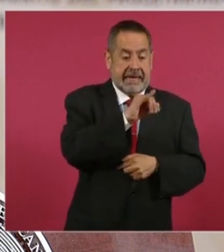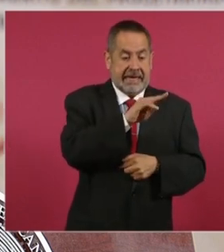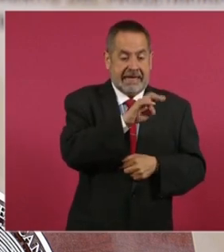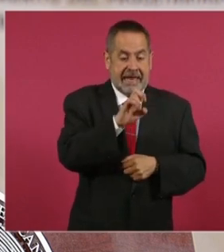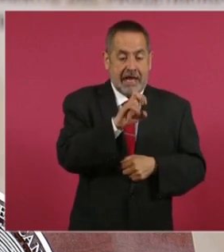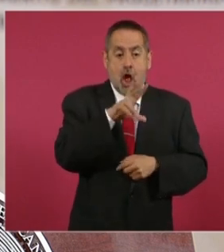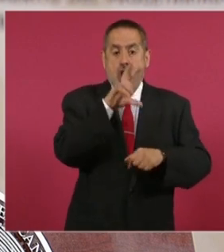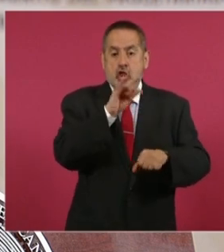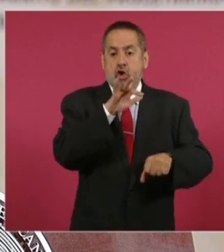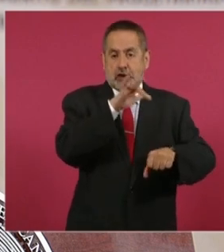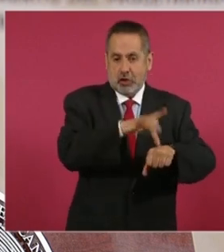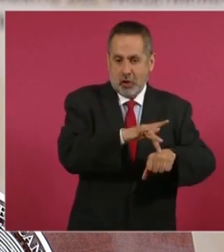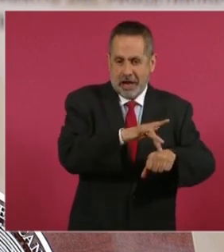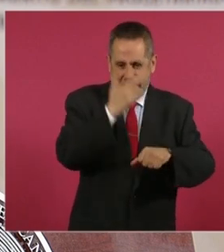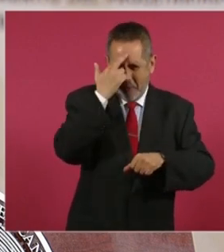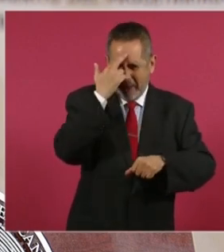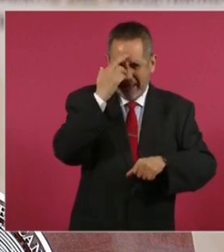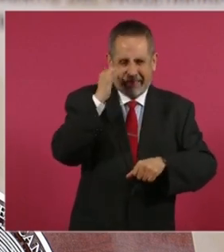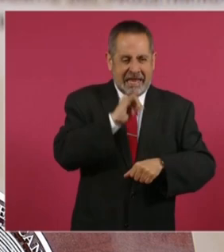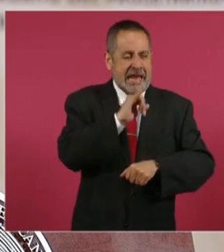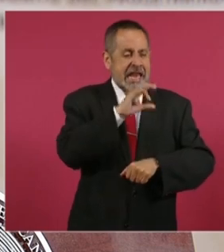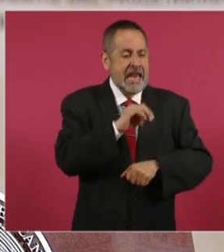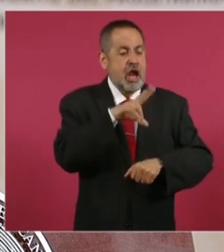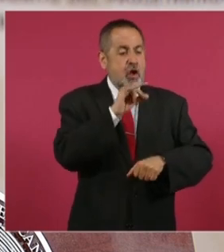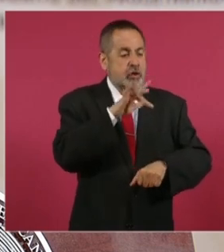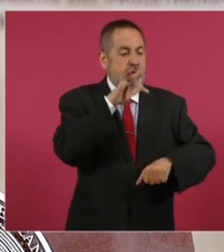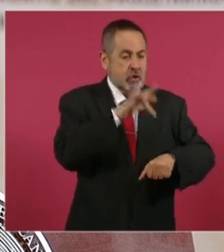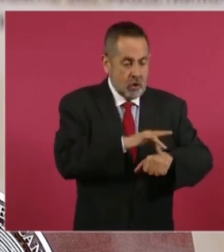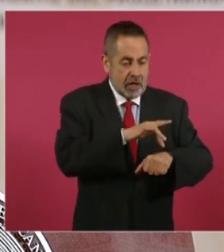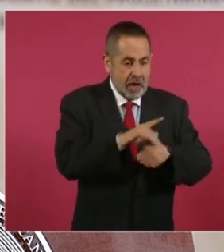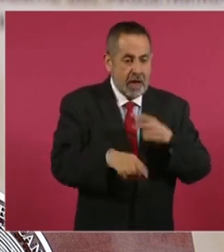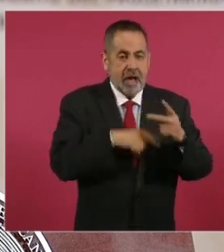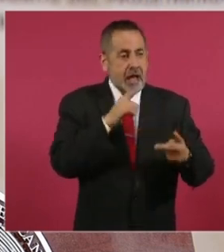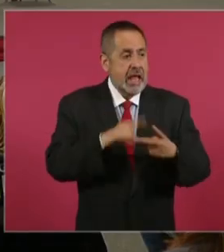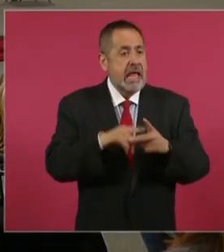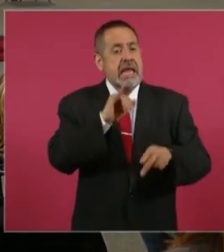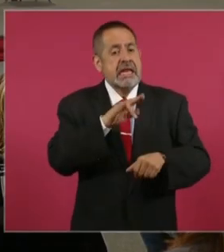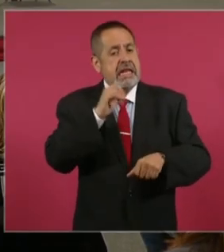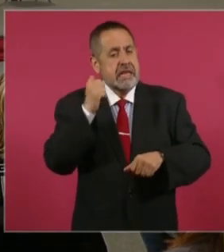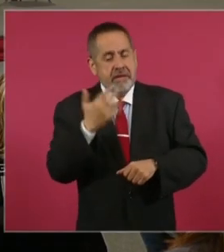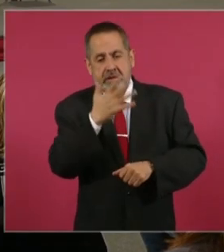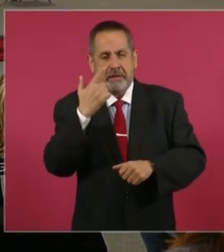a una especie como al diablo con el INE. Vamos a ver.